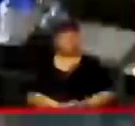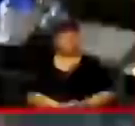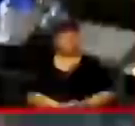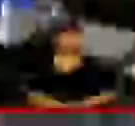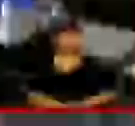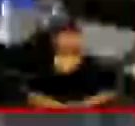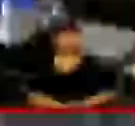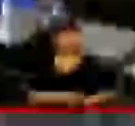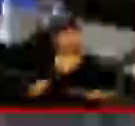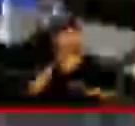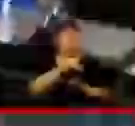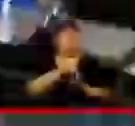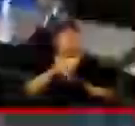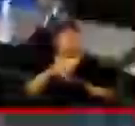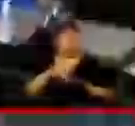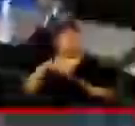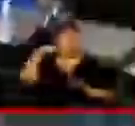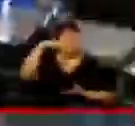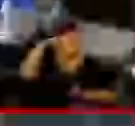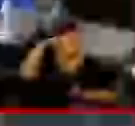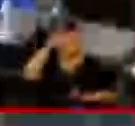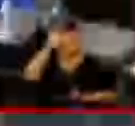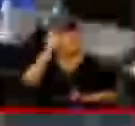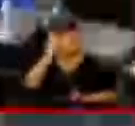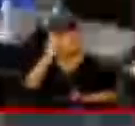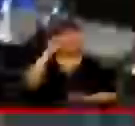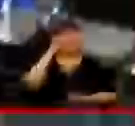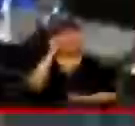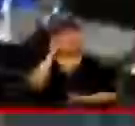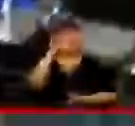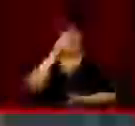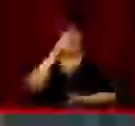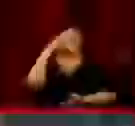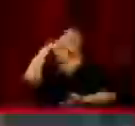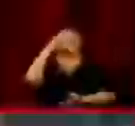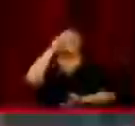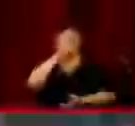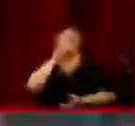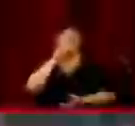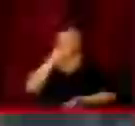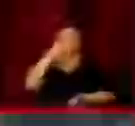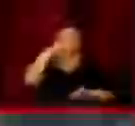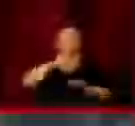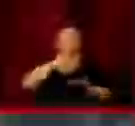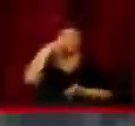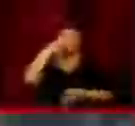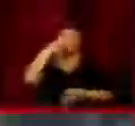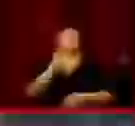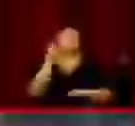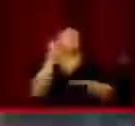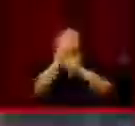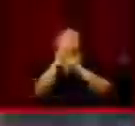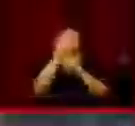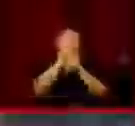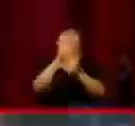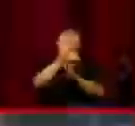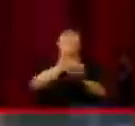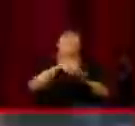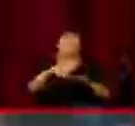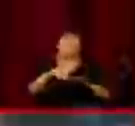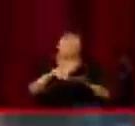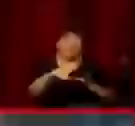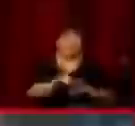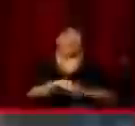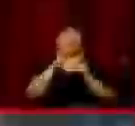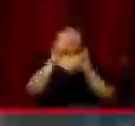grupos marginales muchas veces que se oponían a ciertas negociaciones. Pero donde creo que el fondo se está